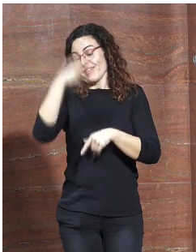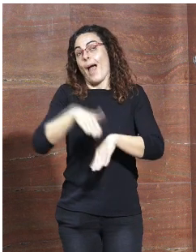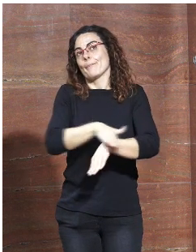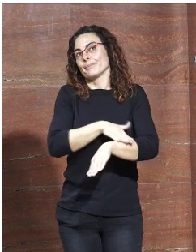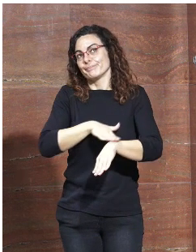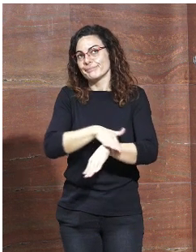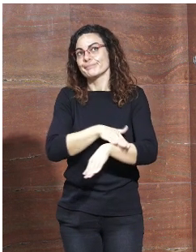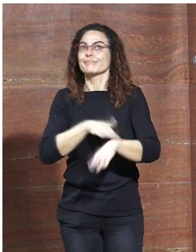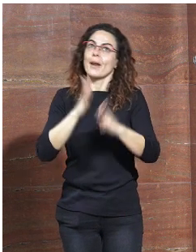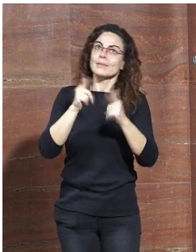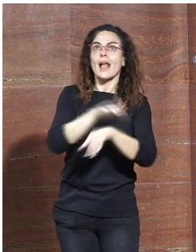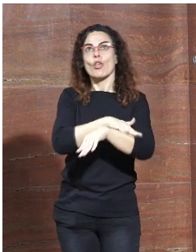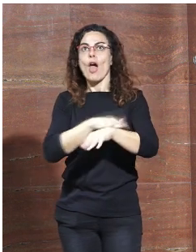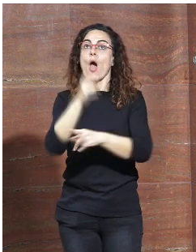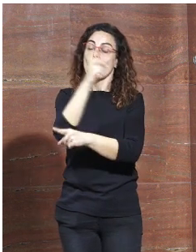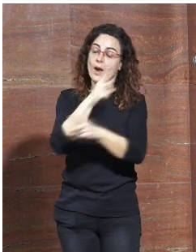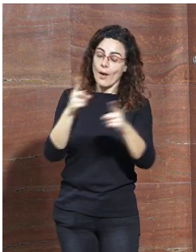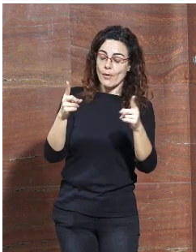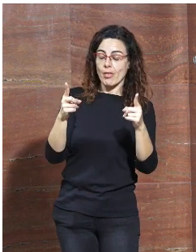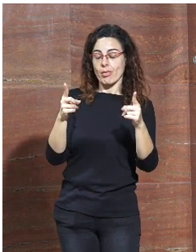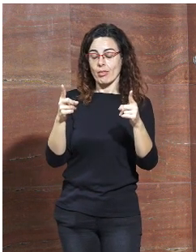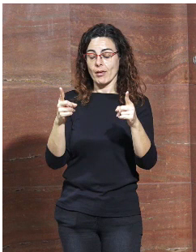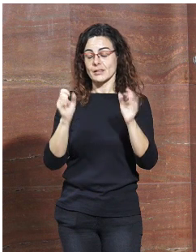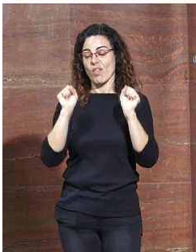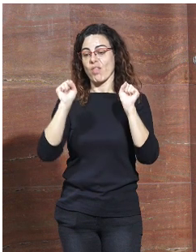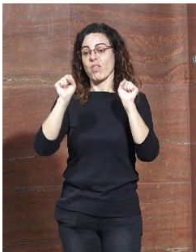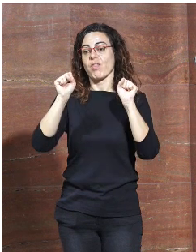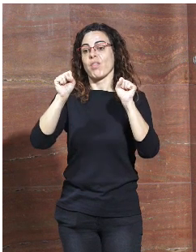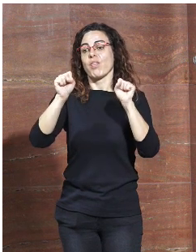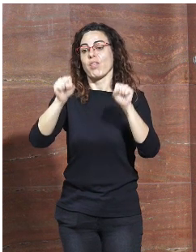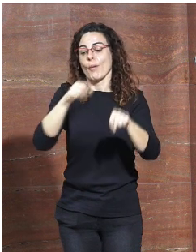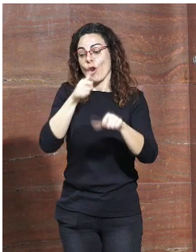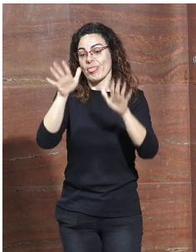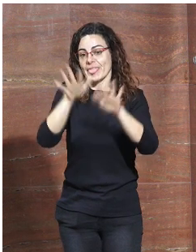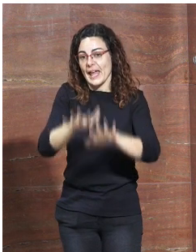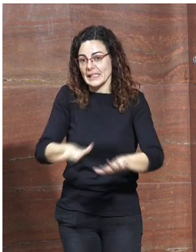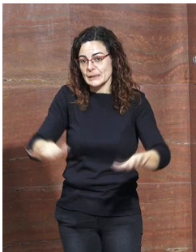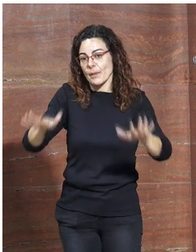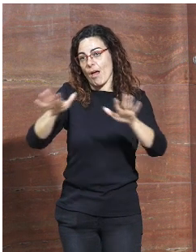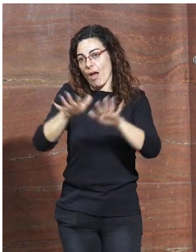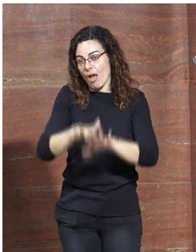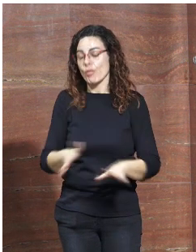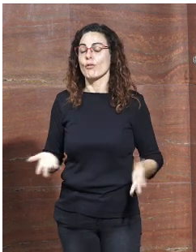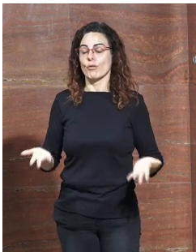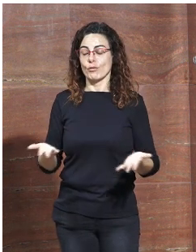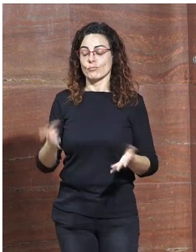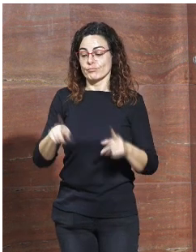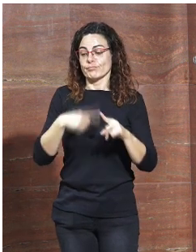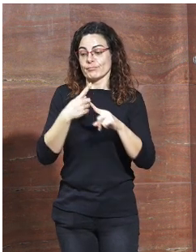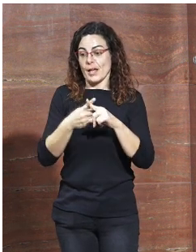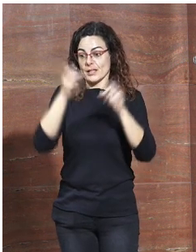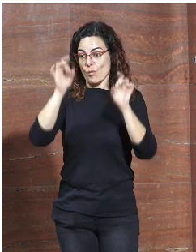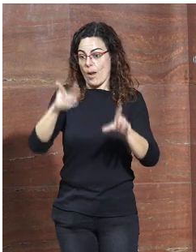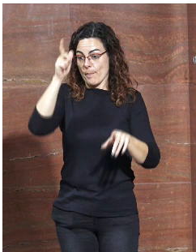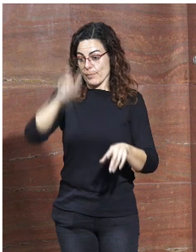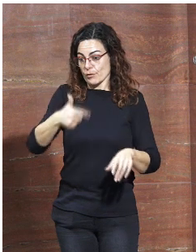Administración a veces las cosas van más lentas de lo que a uno le gustaría, sobre todo como una persona que viene como yo